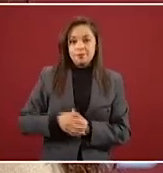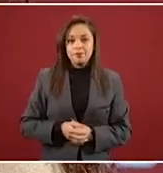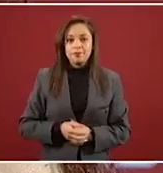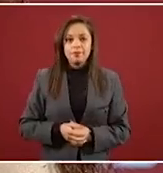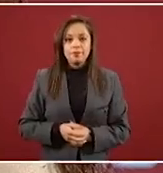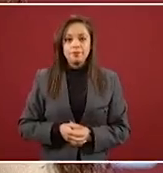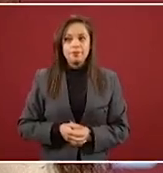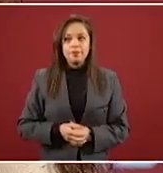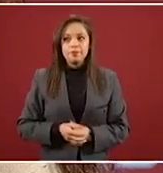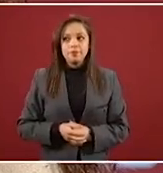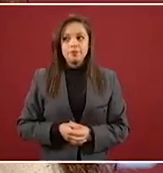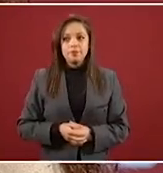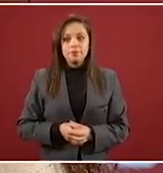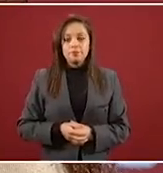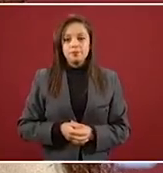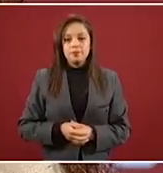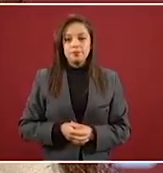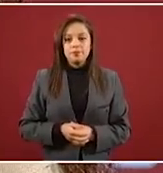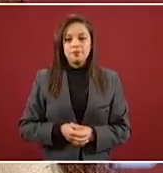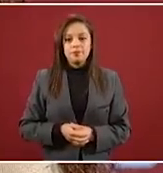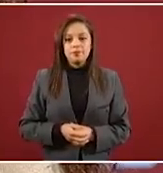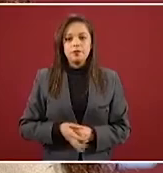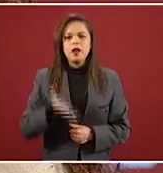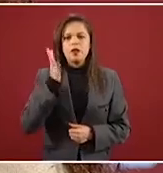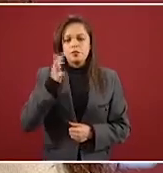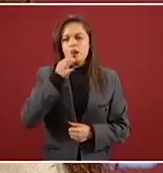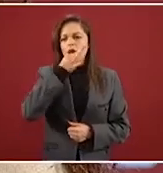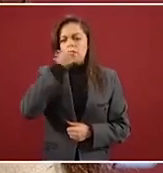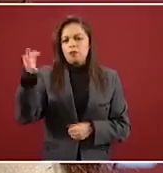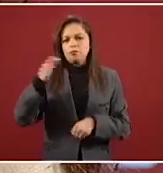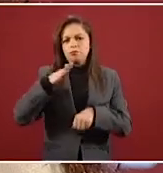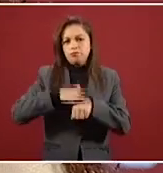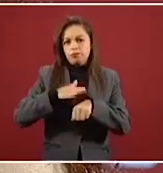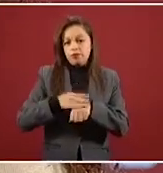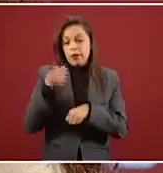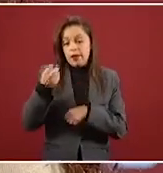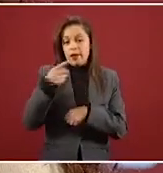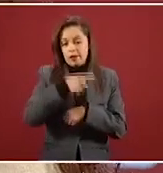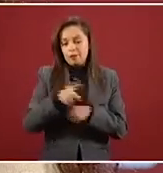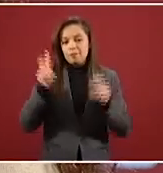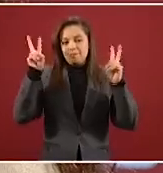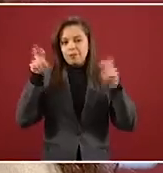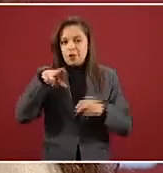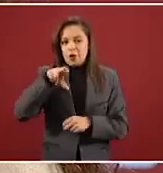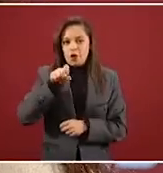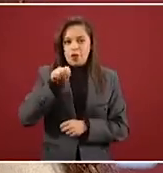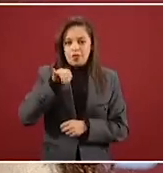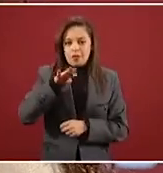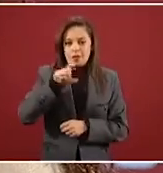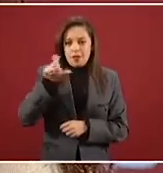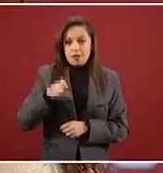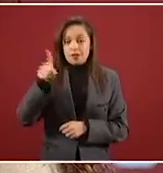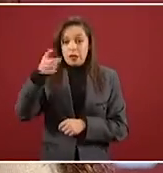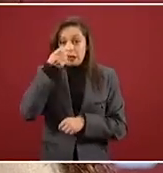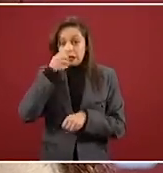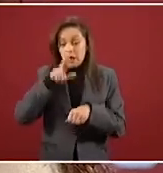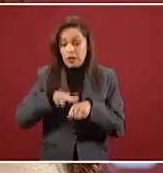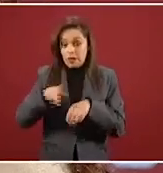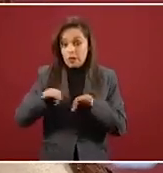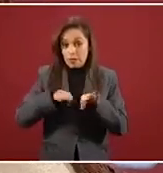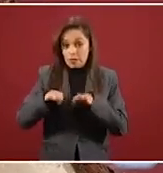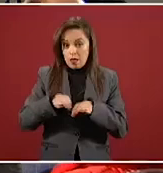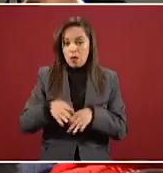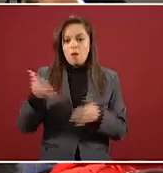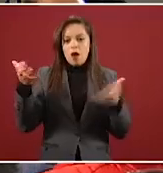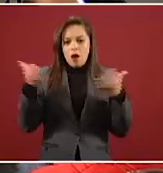un emplazamiento que ha sido notificado para el caso de Notimex, y desde la Secretaría del Trabajo estamos justamente